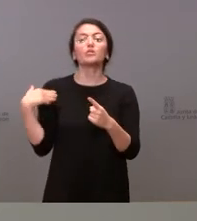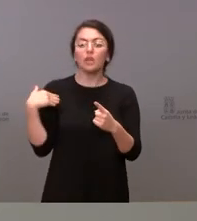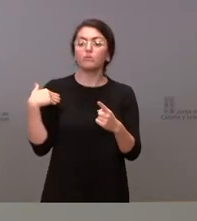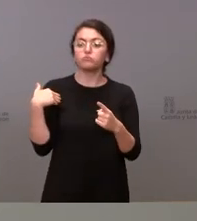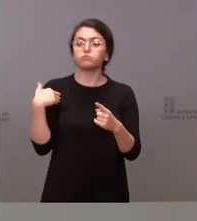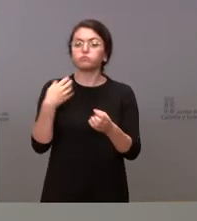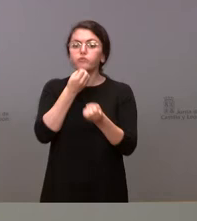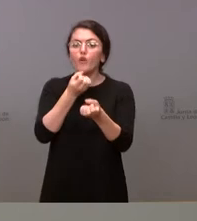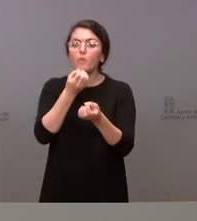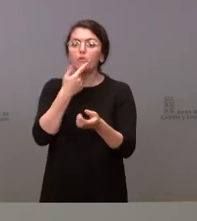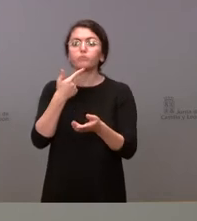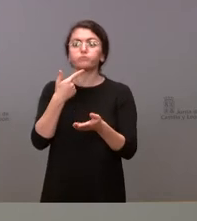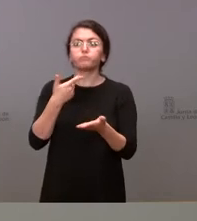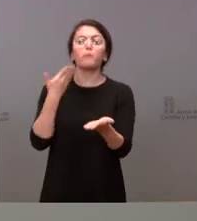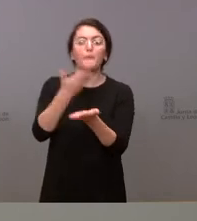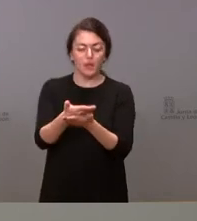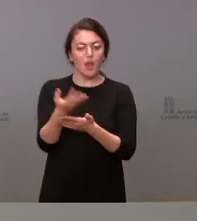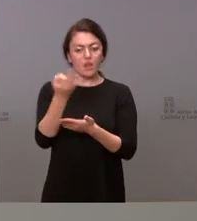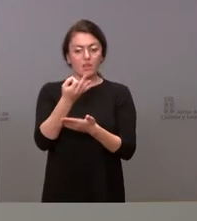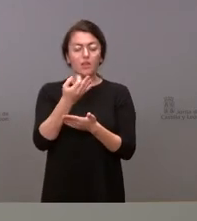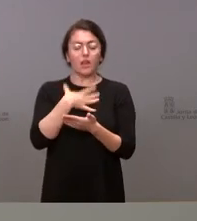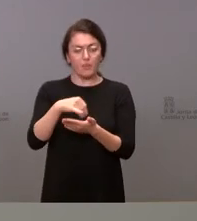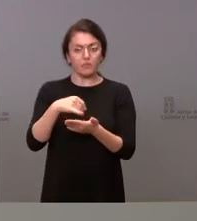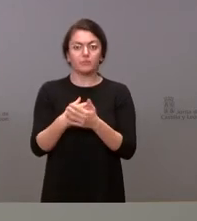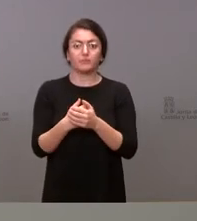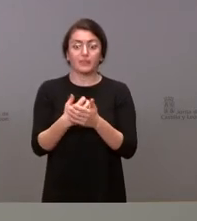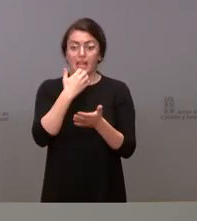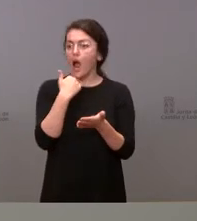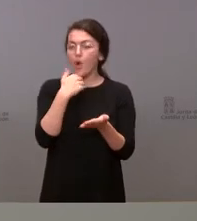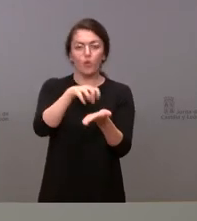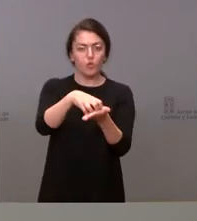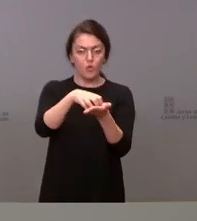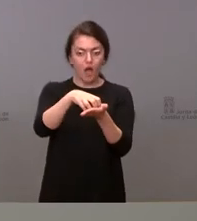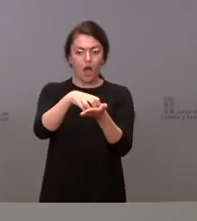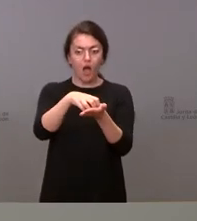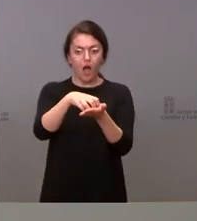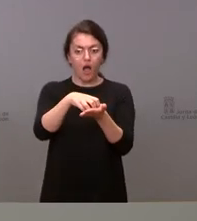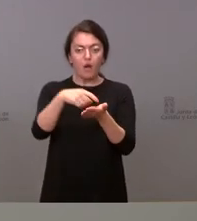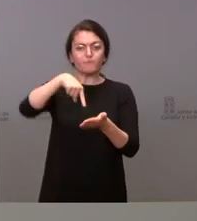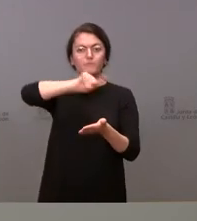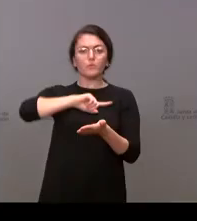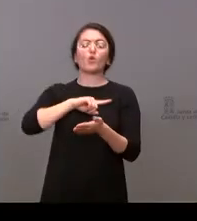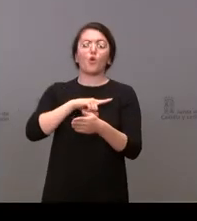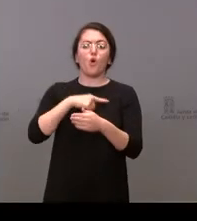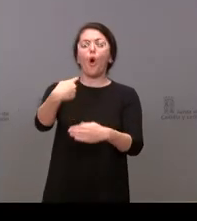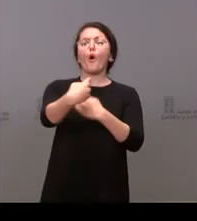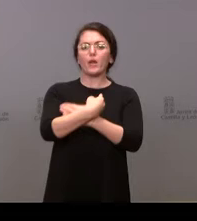aclarar las dudas que puedan surgir de cara al ejercicio del derecho. Existe una obligación de responder a esa consulta, no es algo